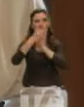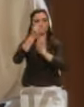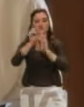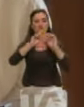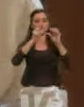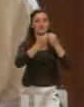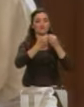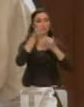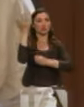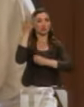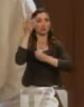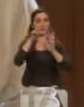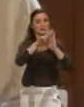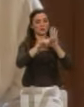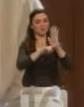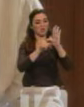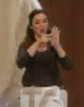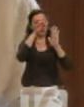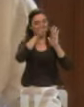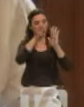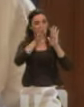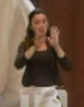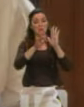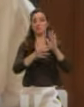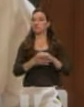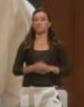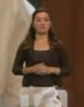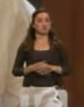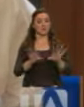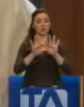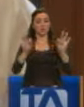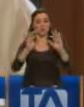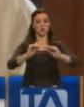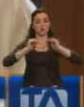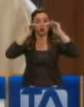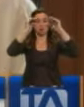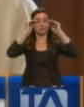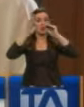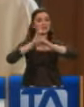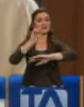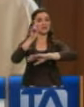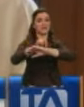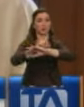de docentes que no cumplían con los requisitos, es decir, no tenían título de cuarto nivel,